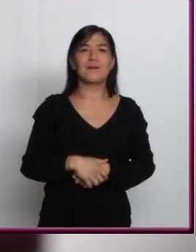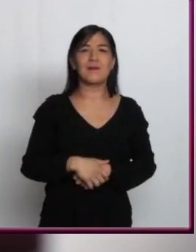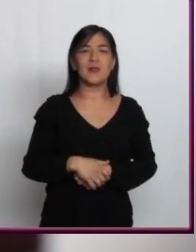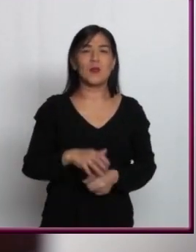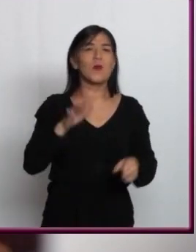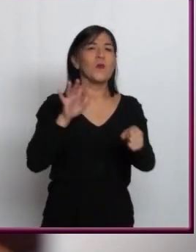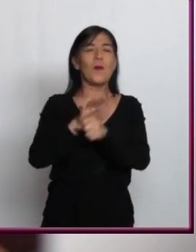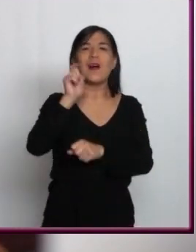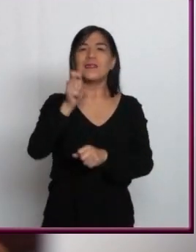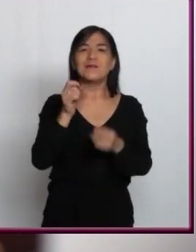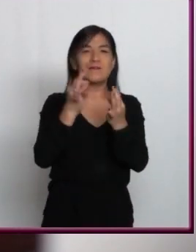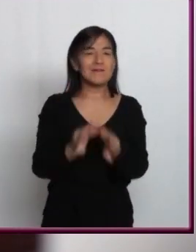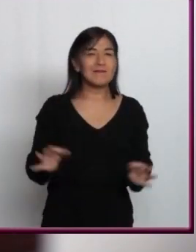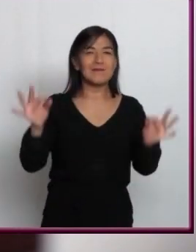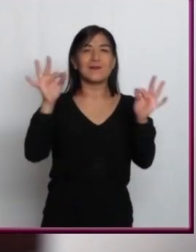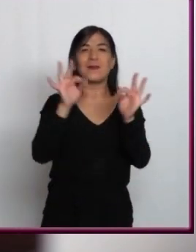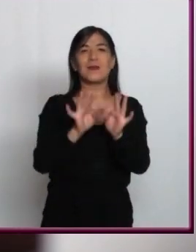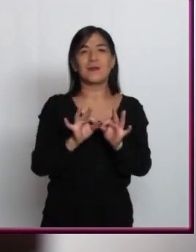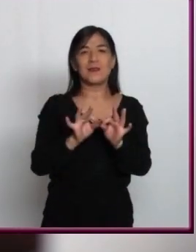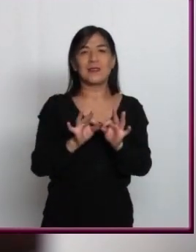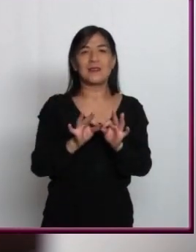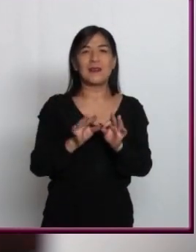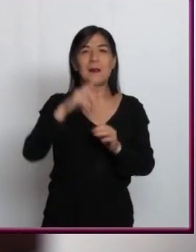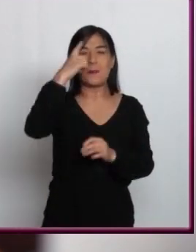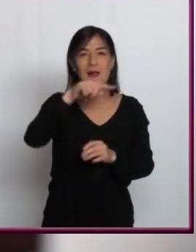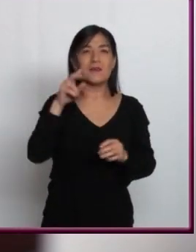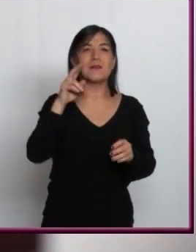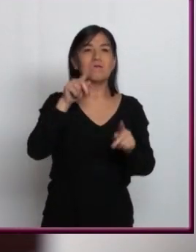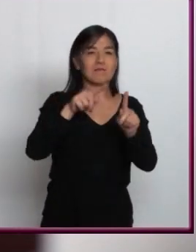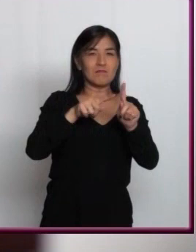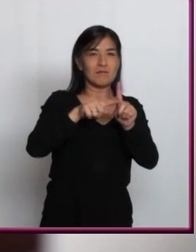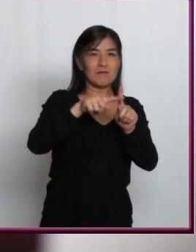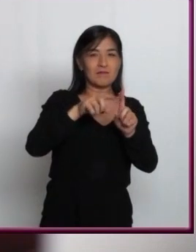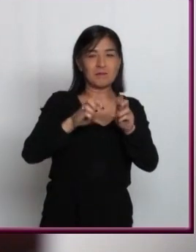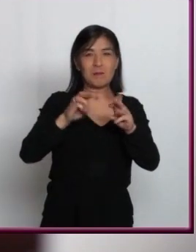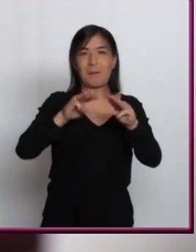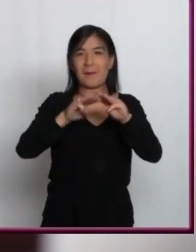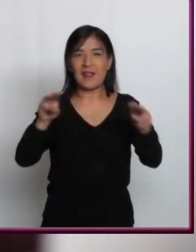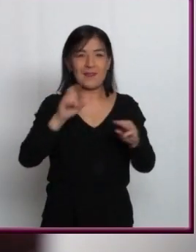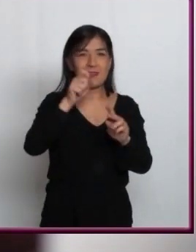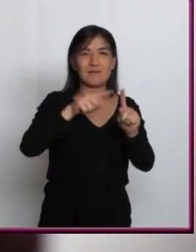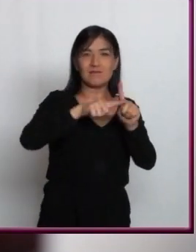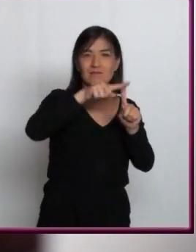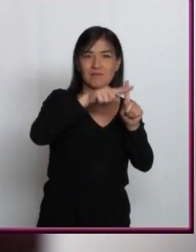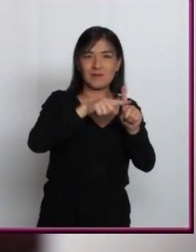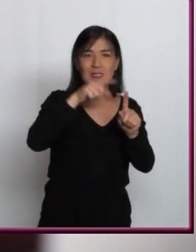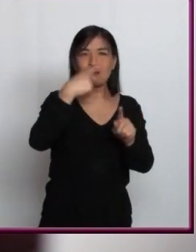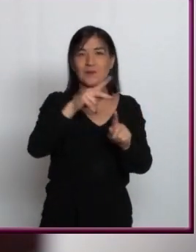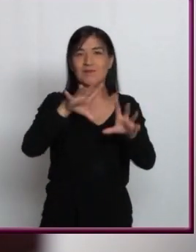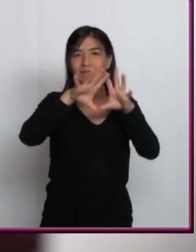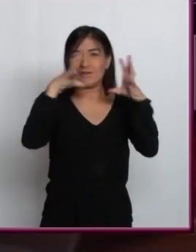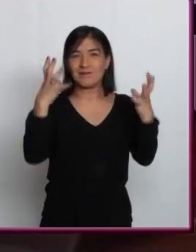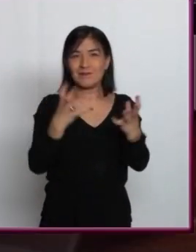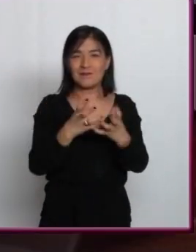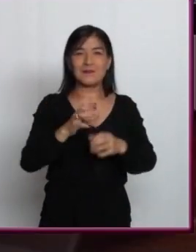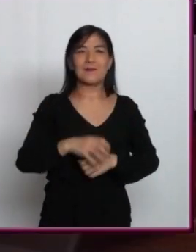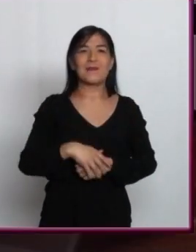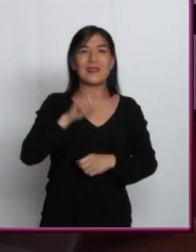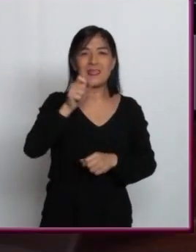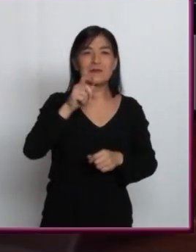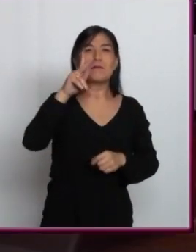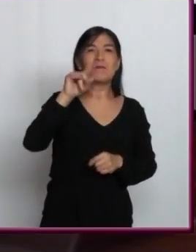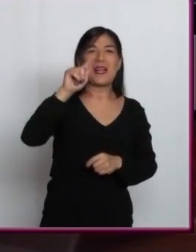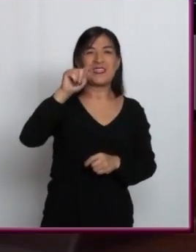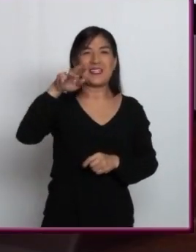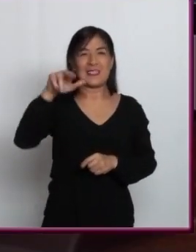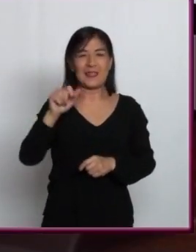¿Cuál es la importancia de medir la temperatura de un exoplaneta? La temperatura del exoplaneta